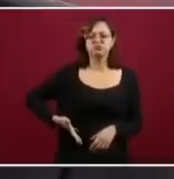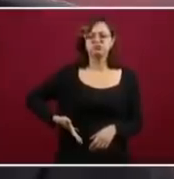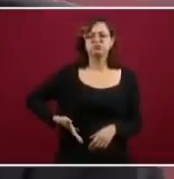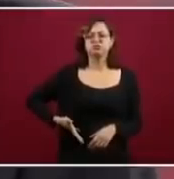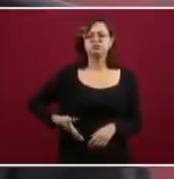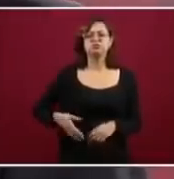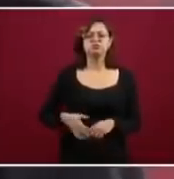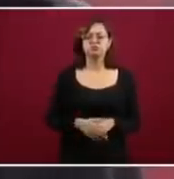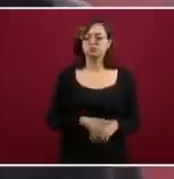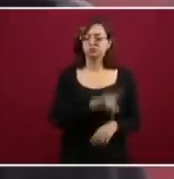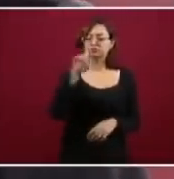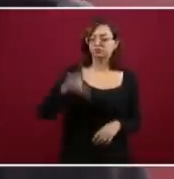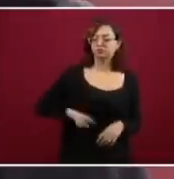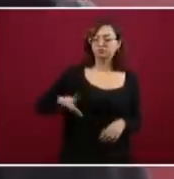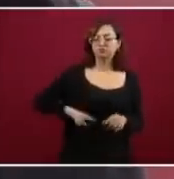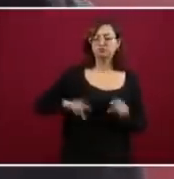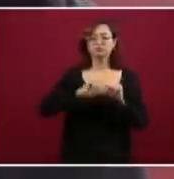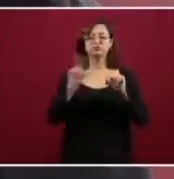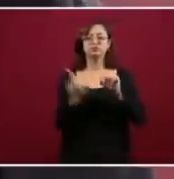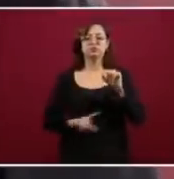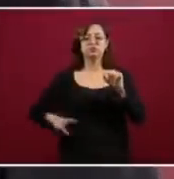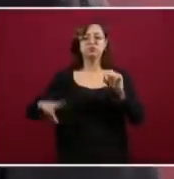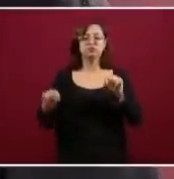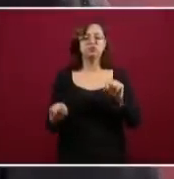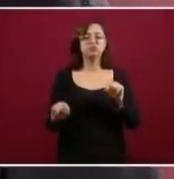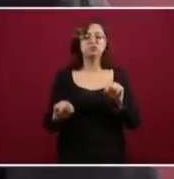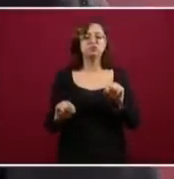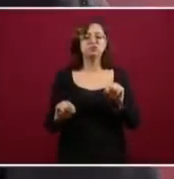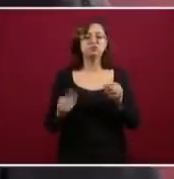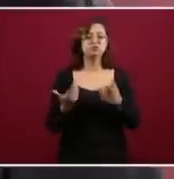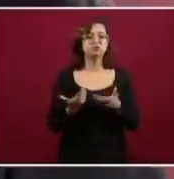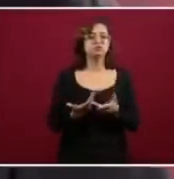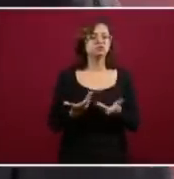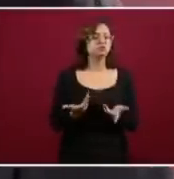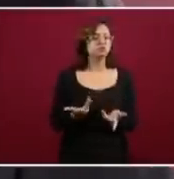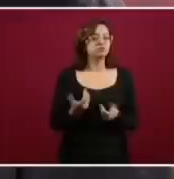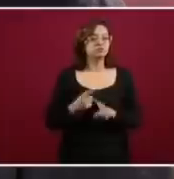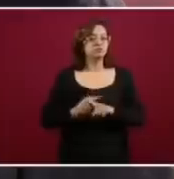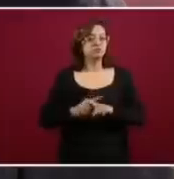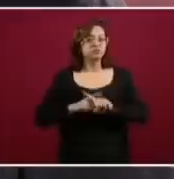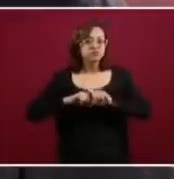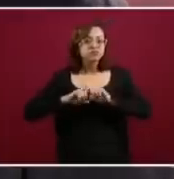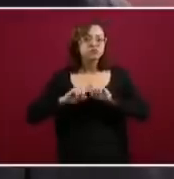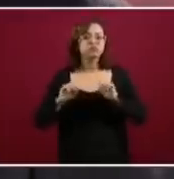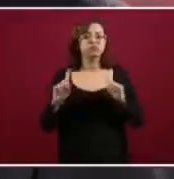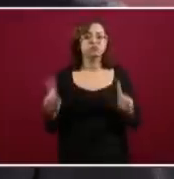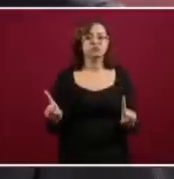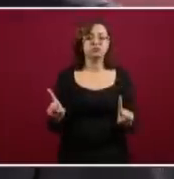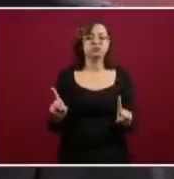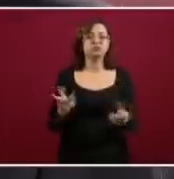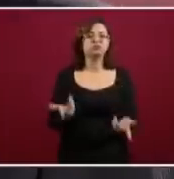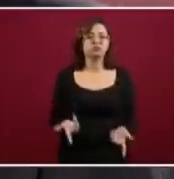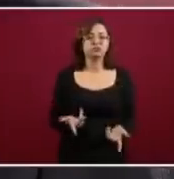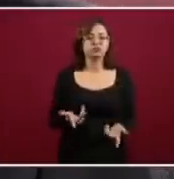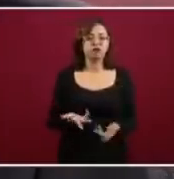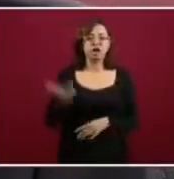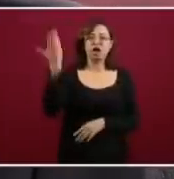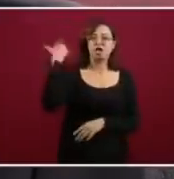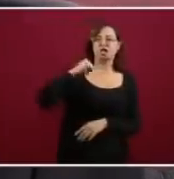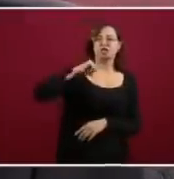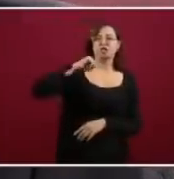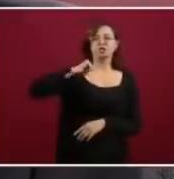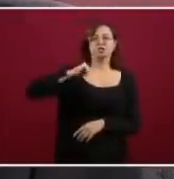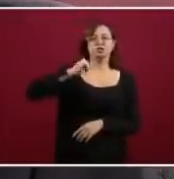mexicano ya no es como era antes el principal violador de los derechos